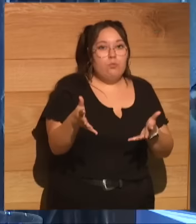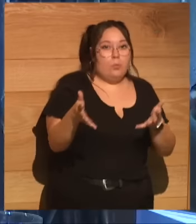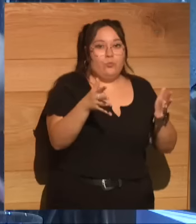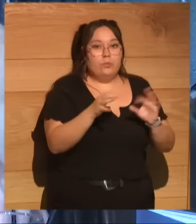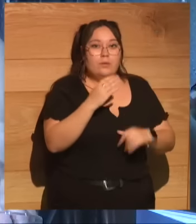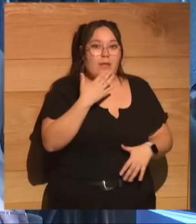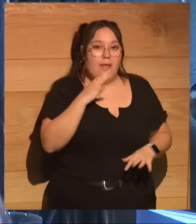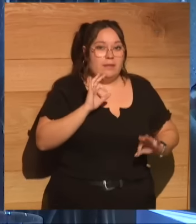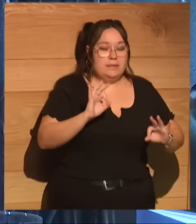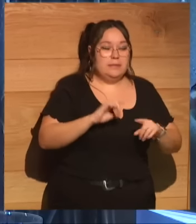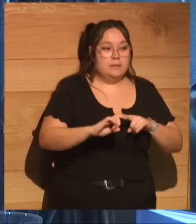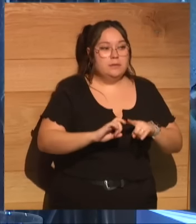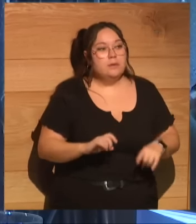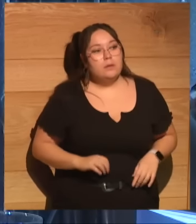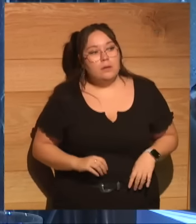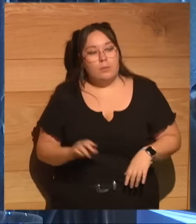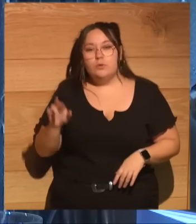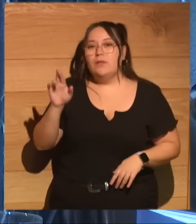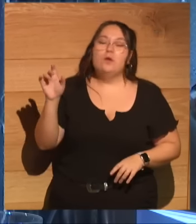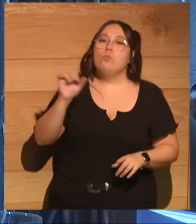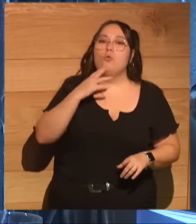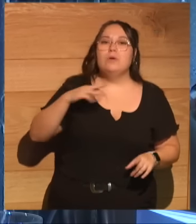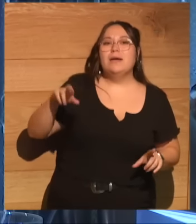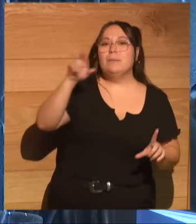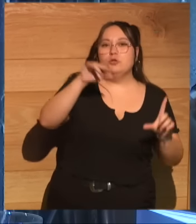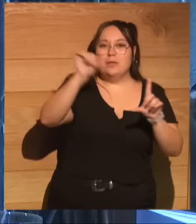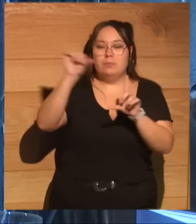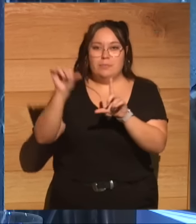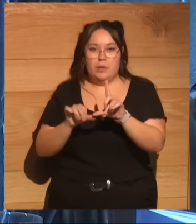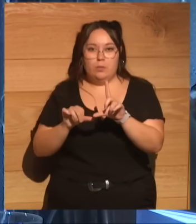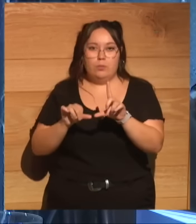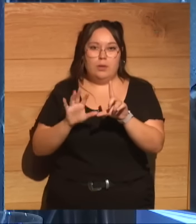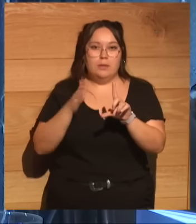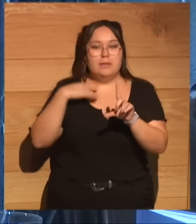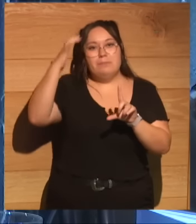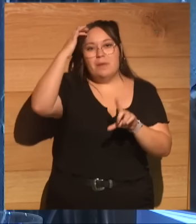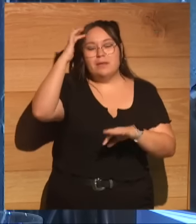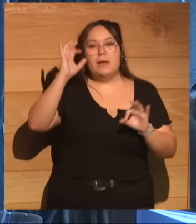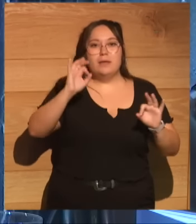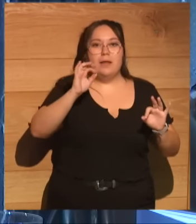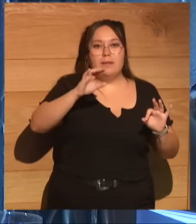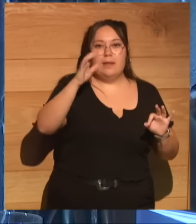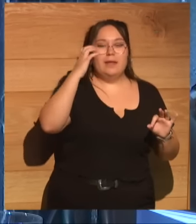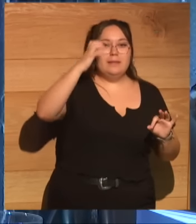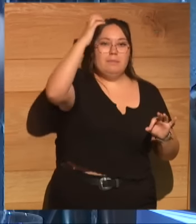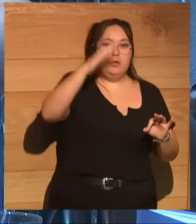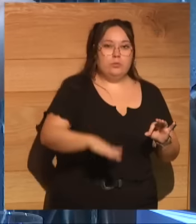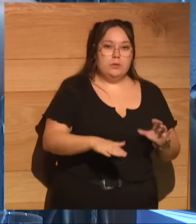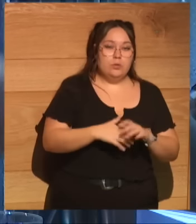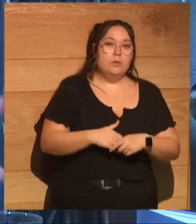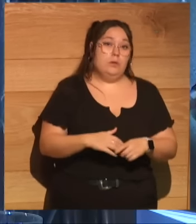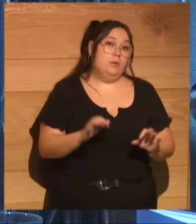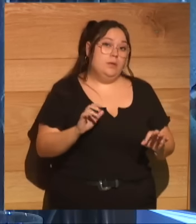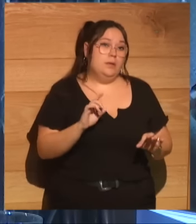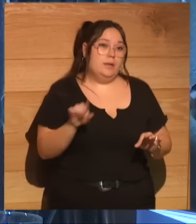Vamos a hacer una edad determinada, ¿no? Un repaso de las películas que conforman la imaginería del Tim Burton niño y que